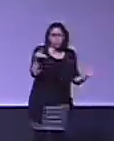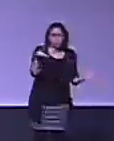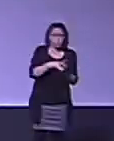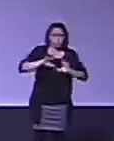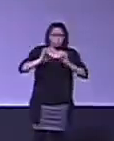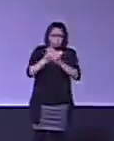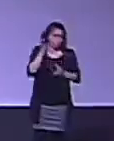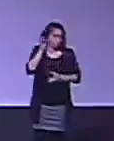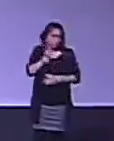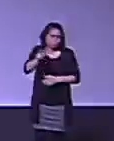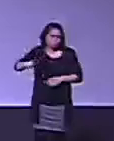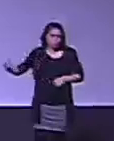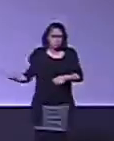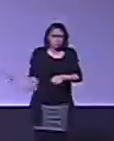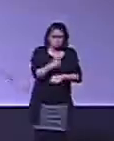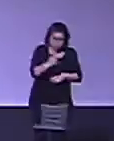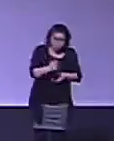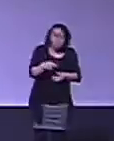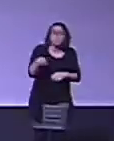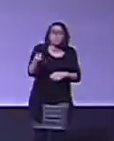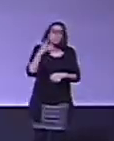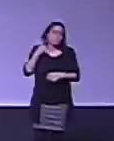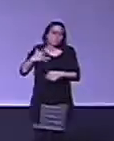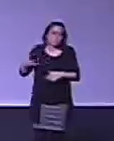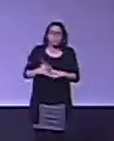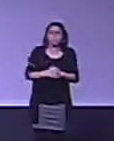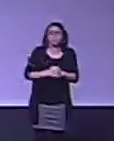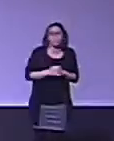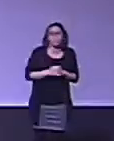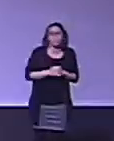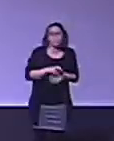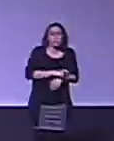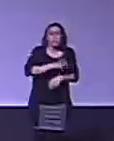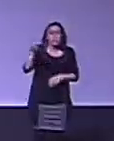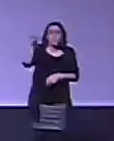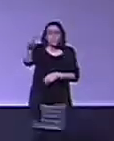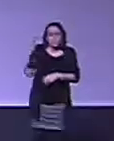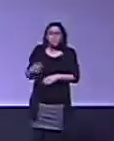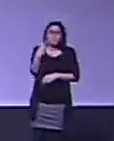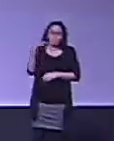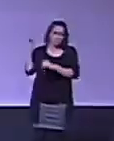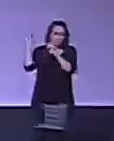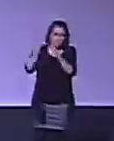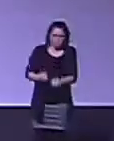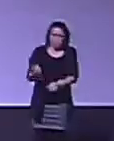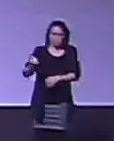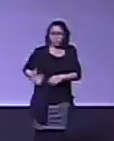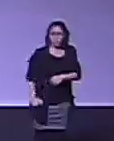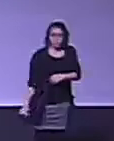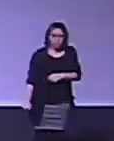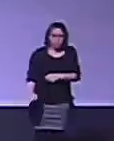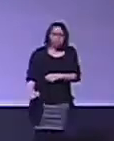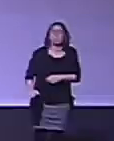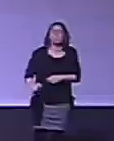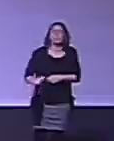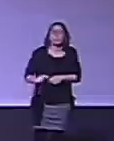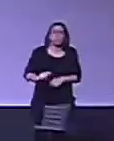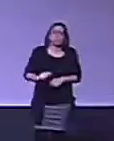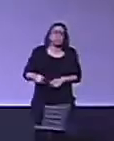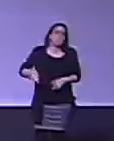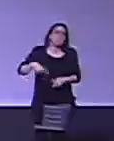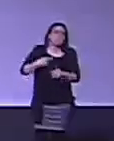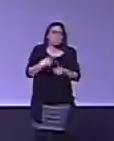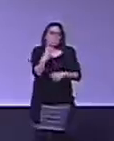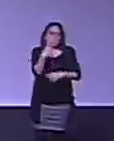egona izan duen beste gonbidatu batena ere. 20 urte eman ditu profesional modura eta 700 partida inguru jokatu